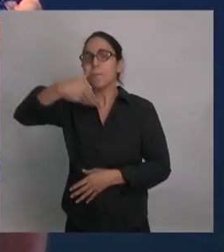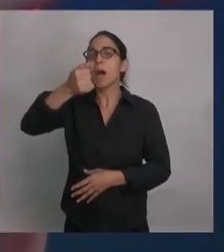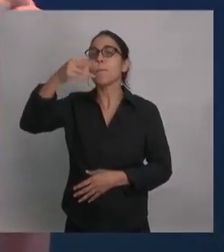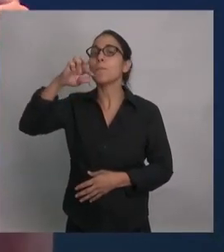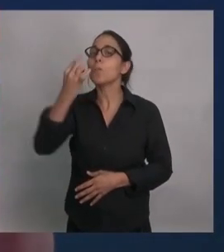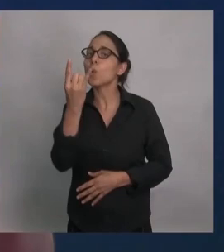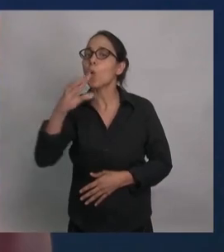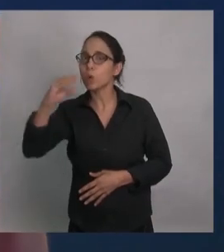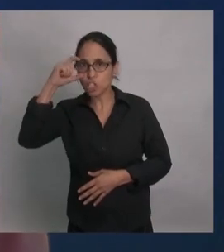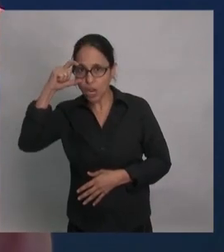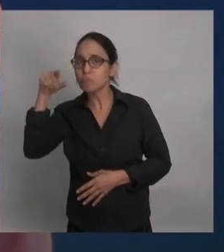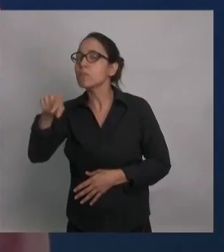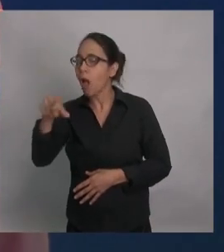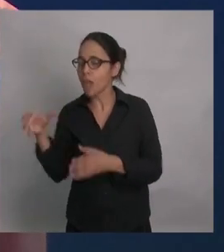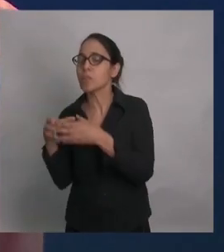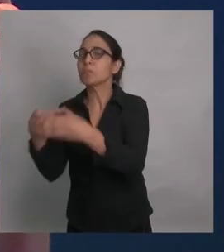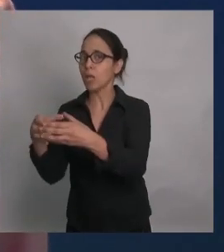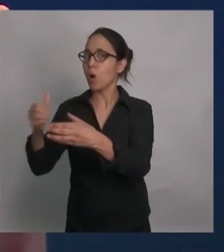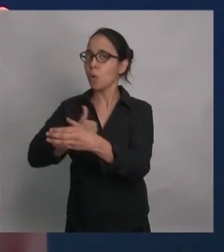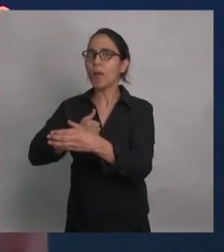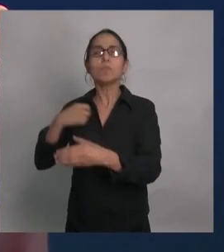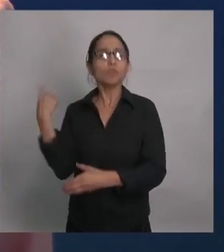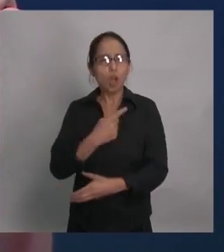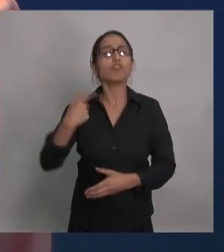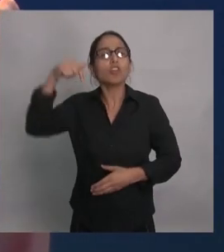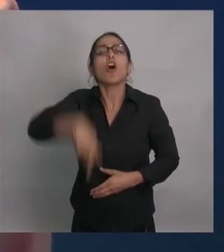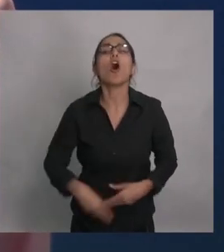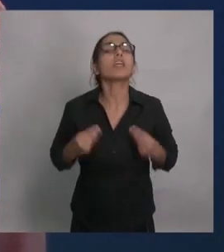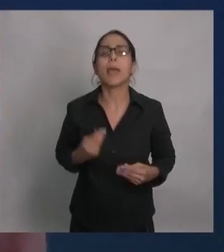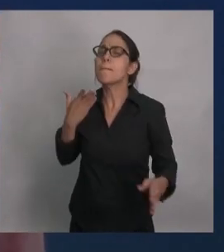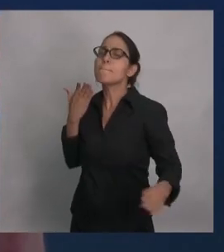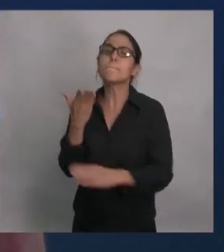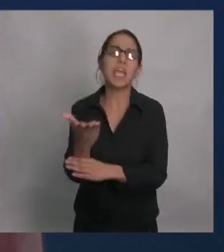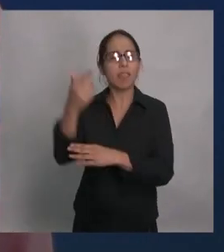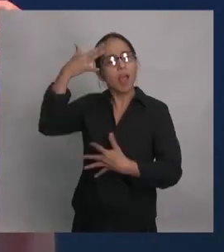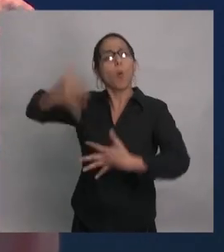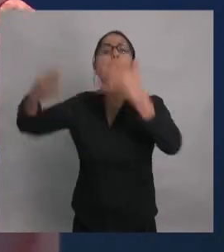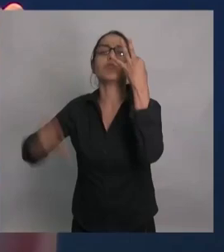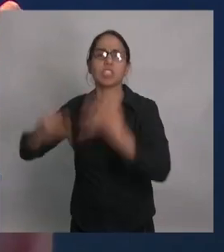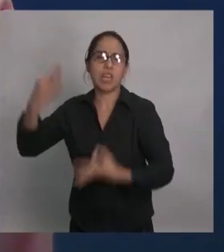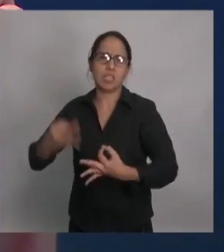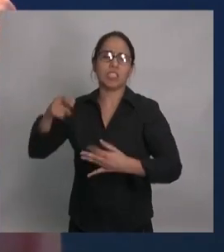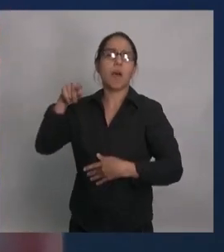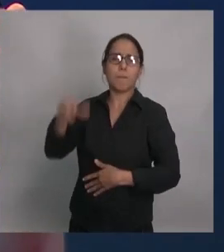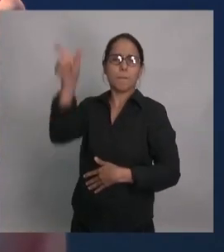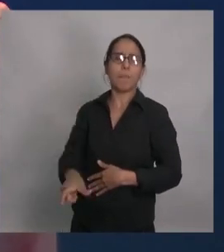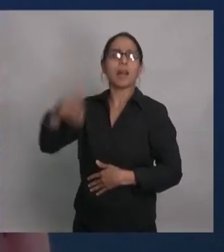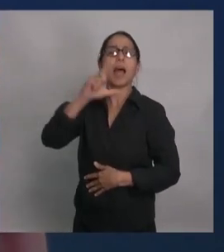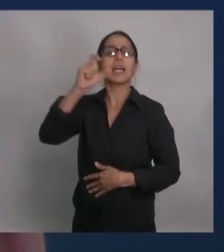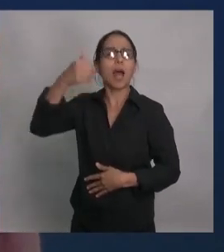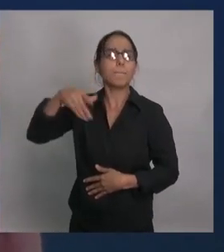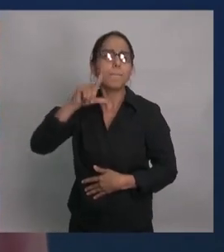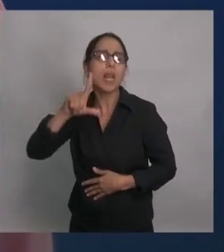con todos ustedes acá, pedimos justicia para Camilo Catrillanca. Justicia para Camilo